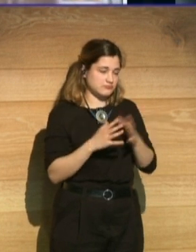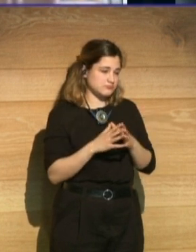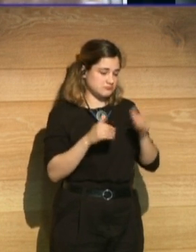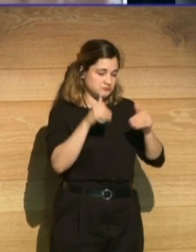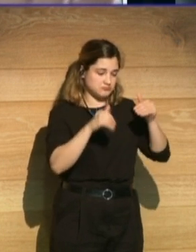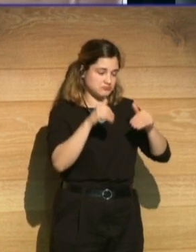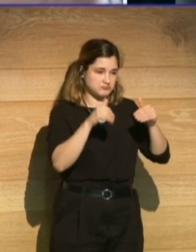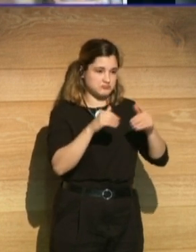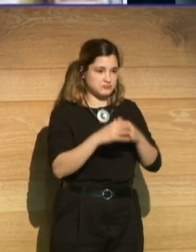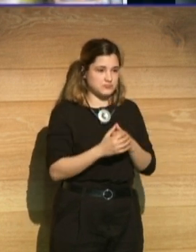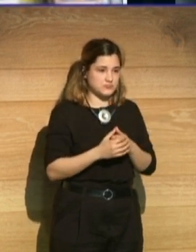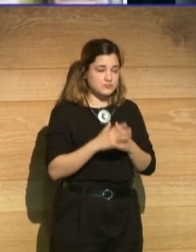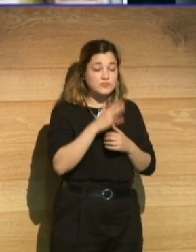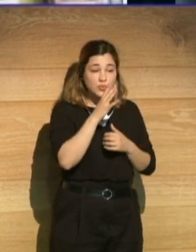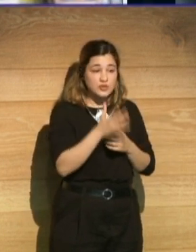porque las